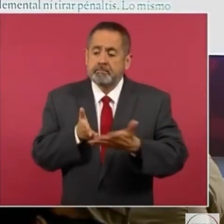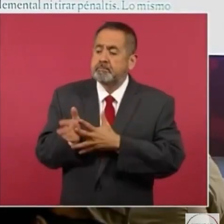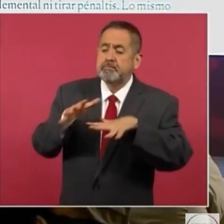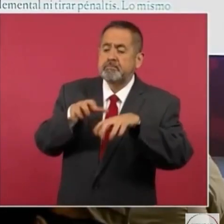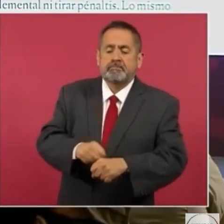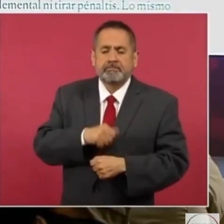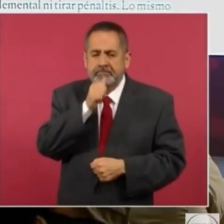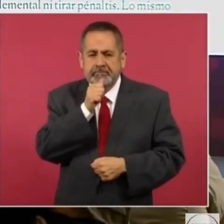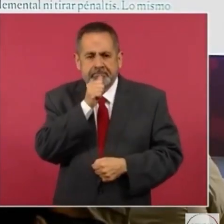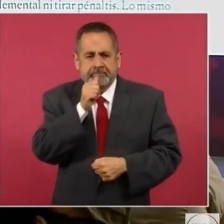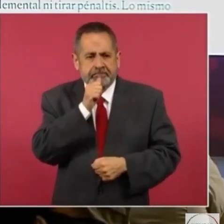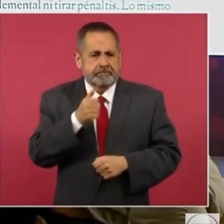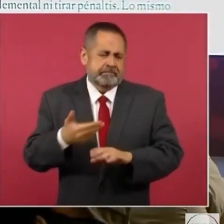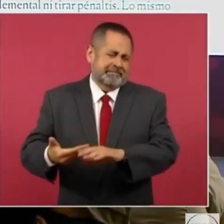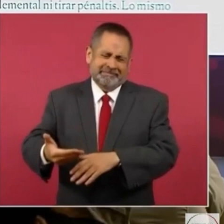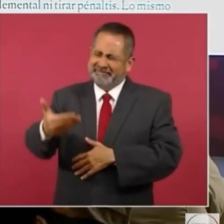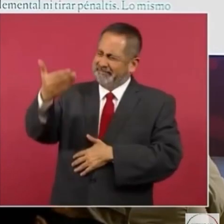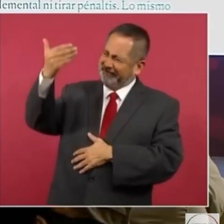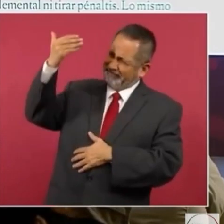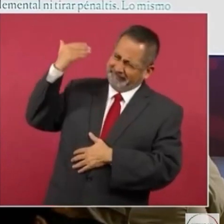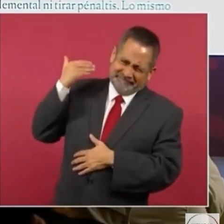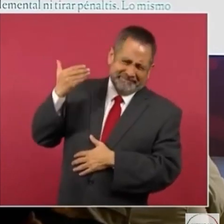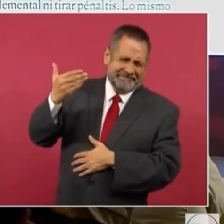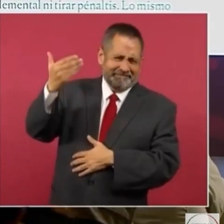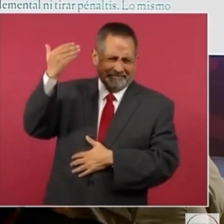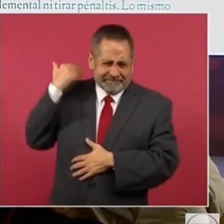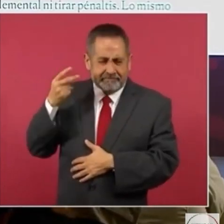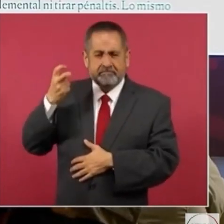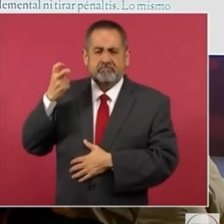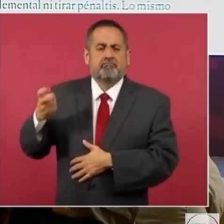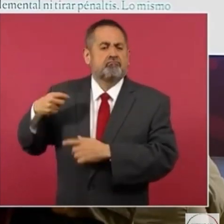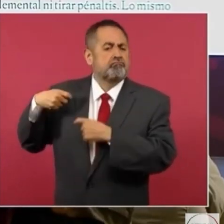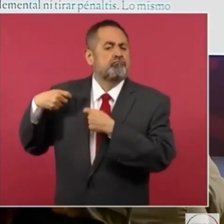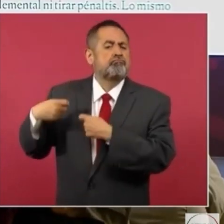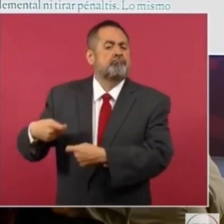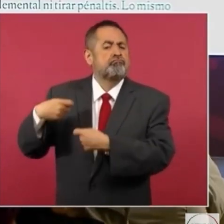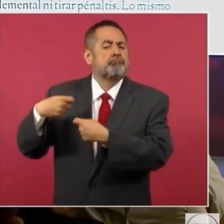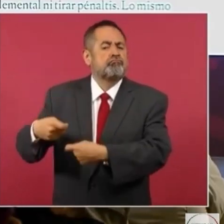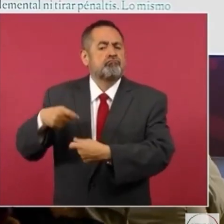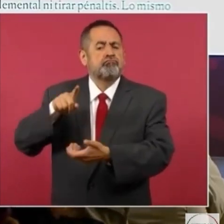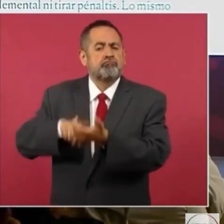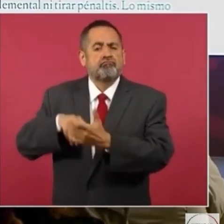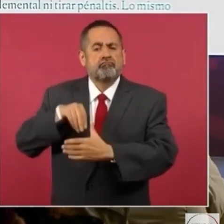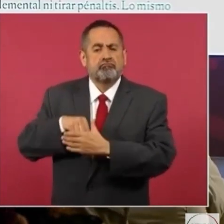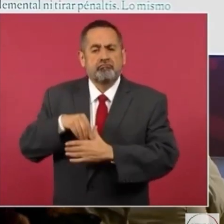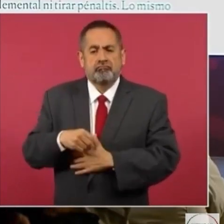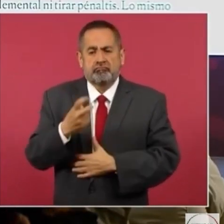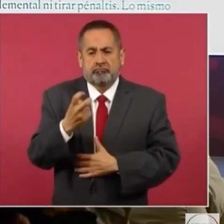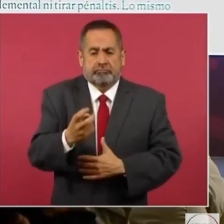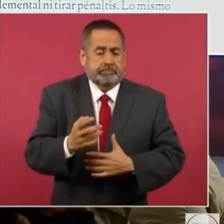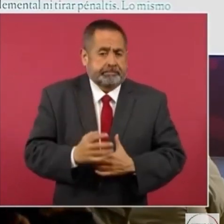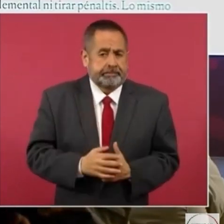Traemos esa herencia, ese legado, y por eso digo